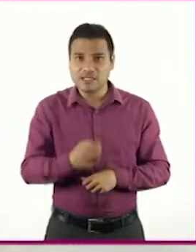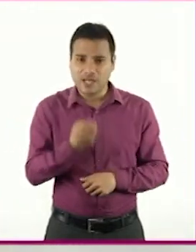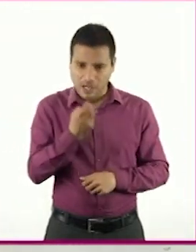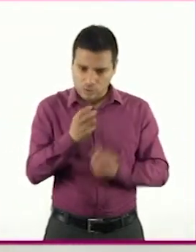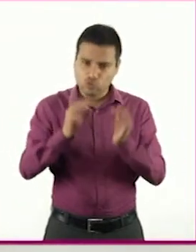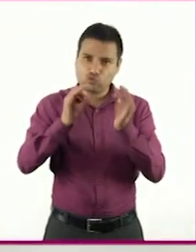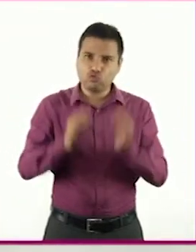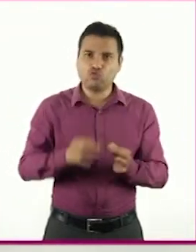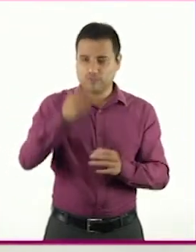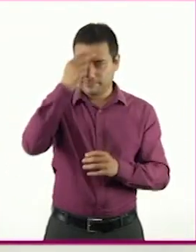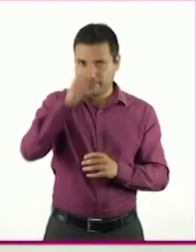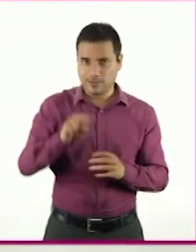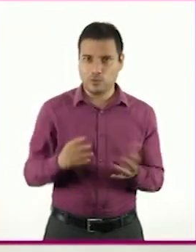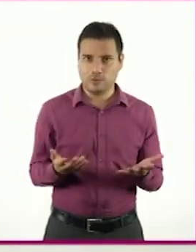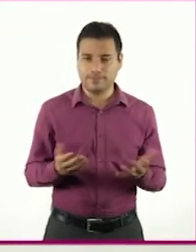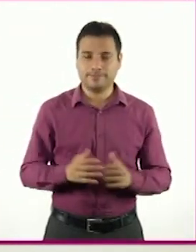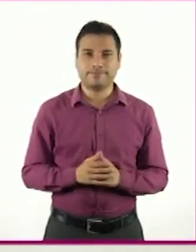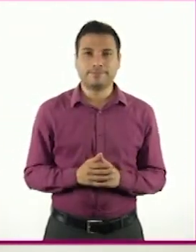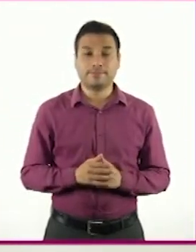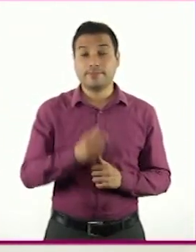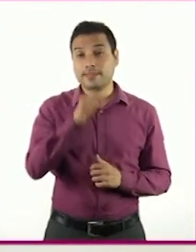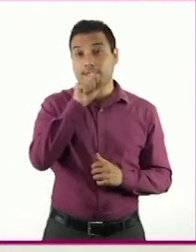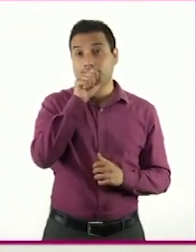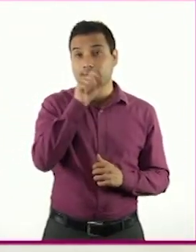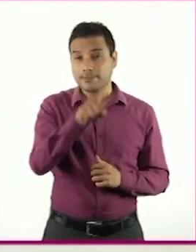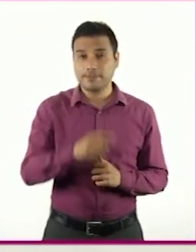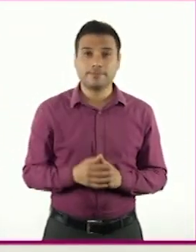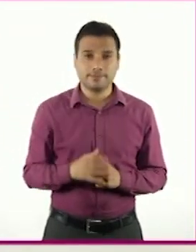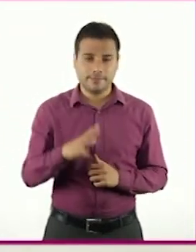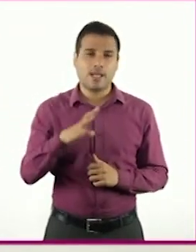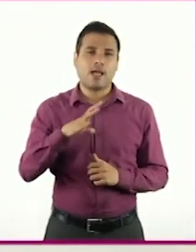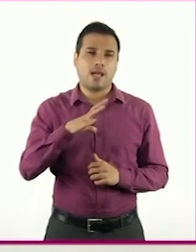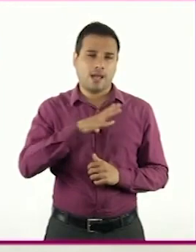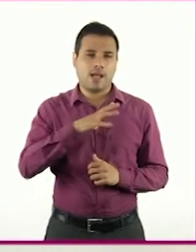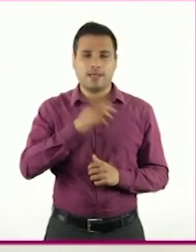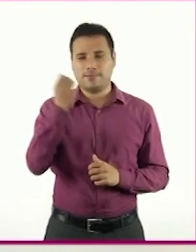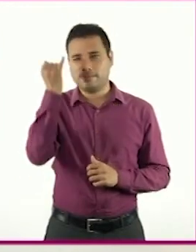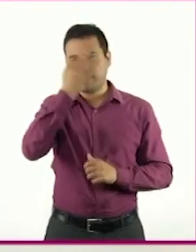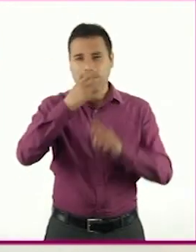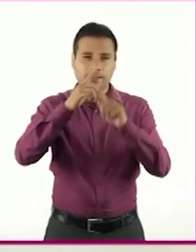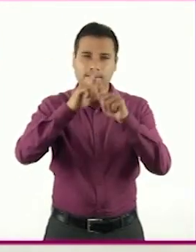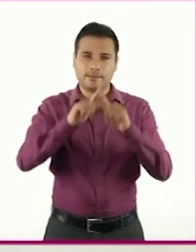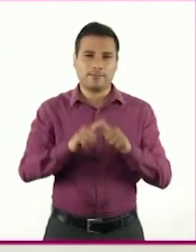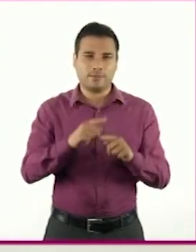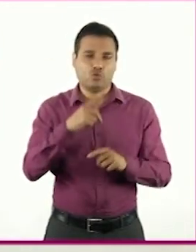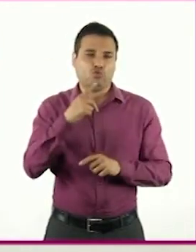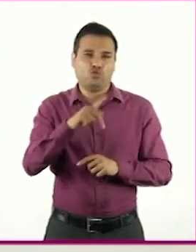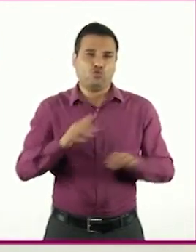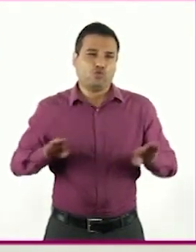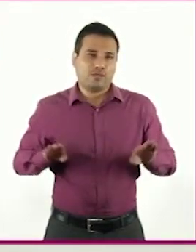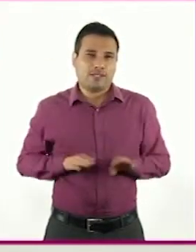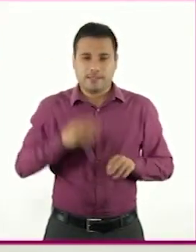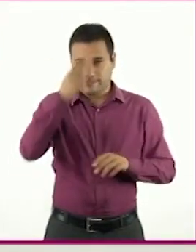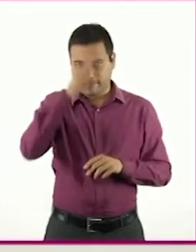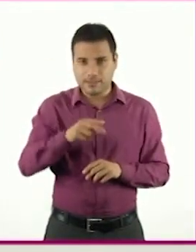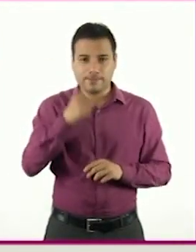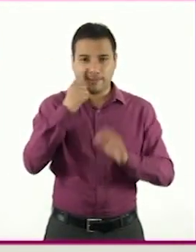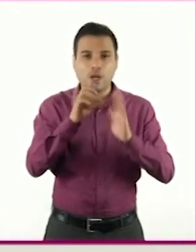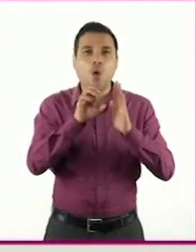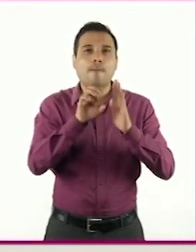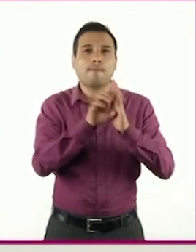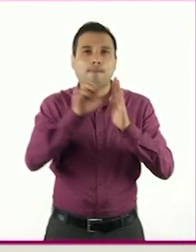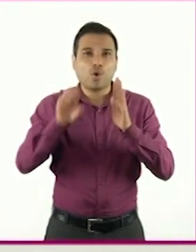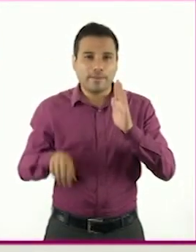otra parte, también se han establecido diversos estereotipos sobre la cultura mexicana. Por ejemplo, en diversos